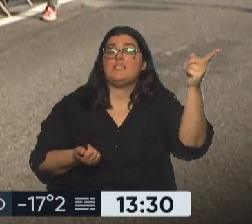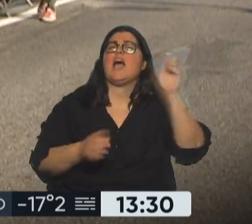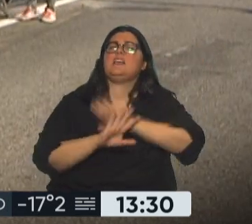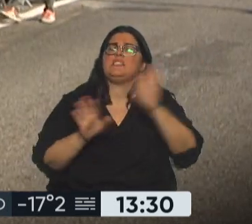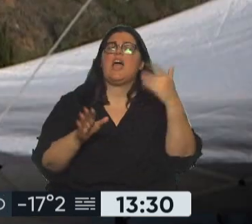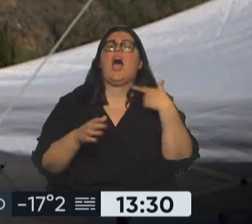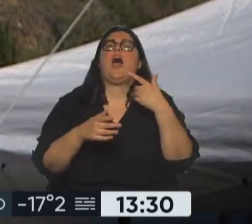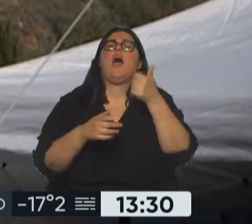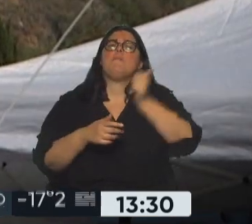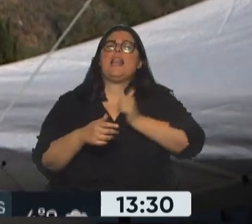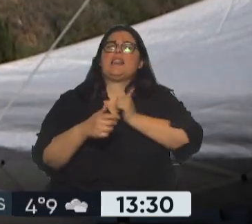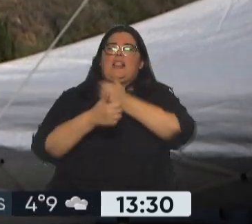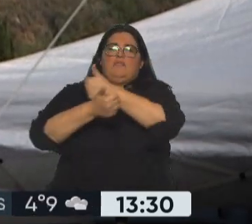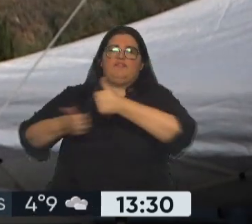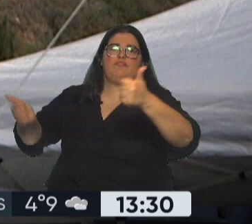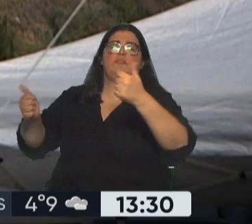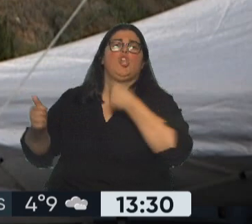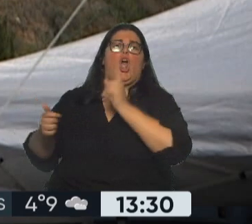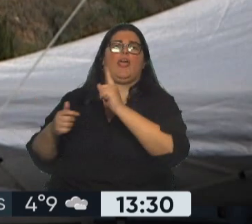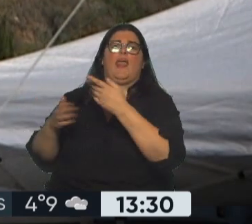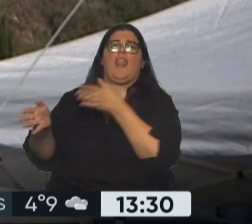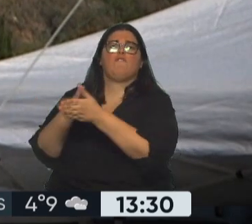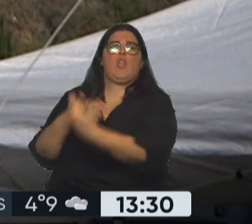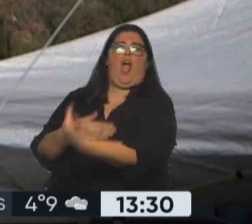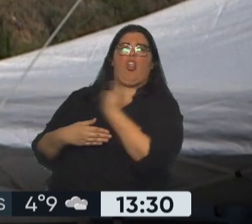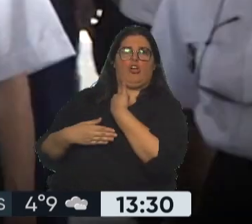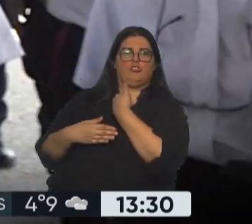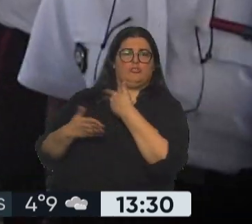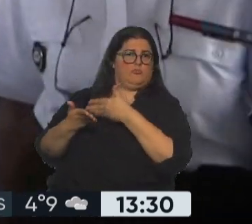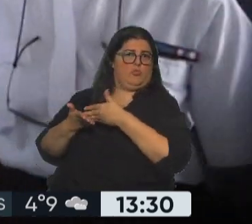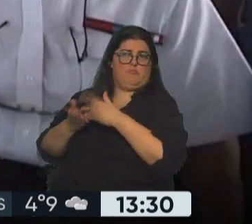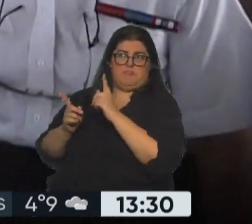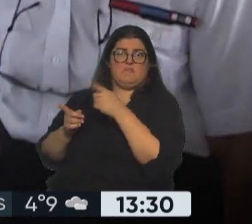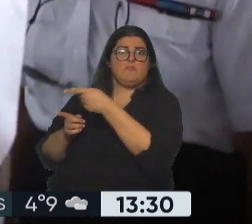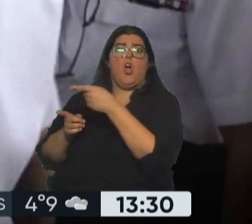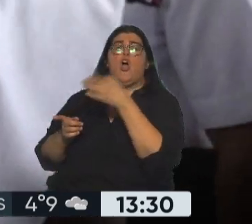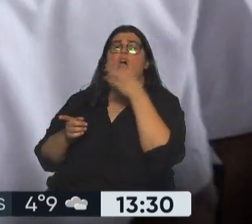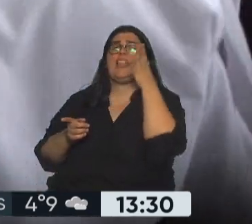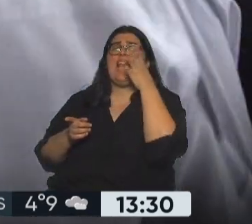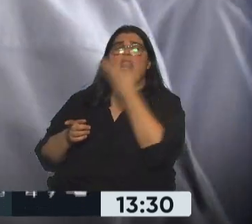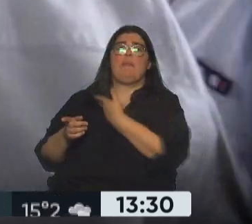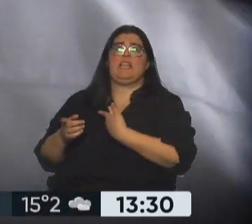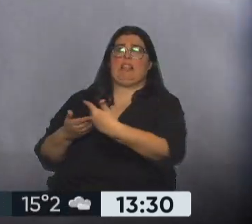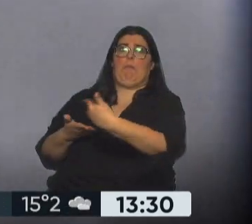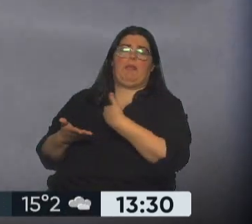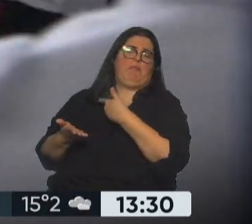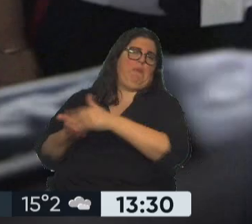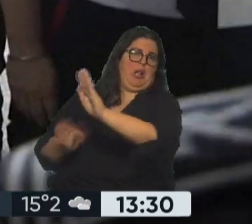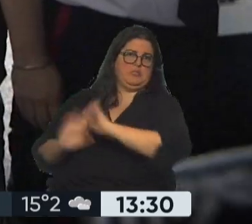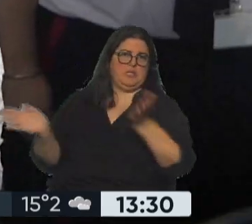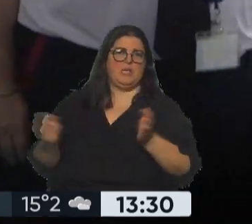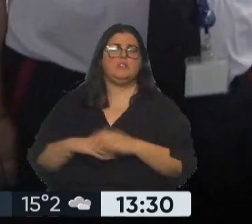tropas en la frontera para impedir el ingreso de refugiados, rechazando así el pedido de la primera ministra italiana. Polonia